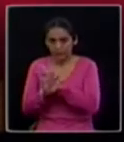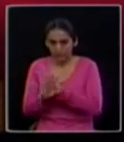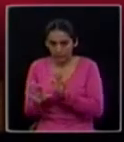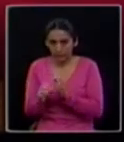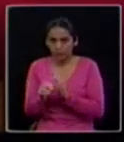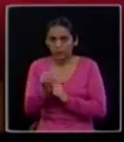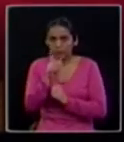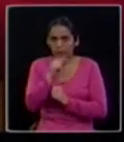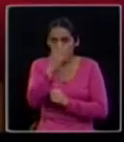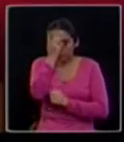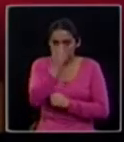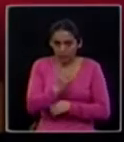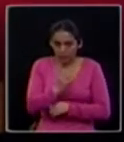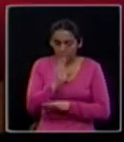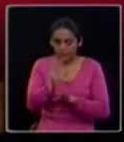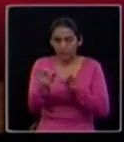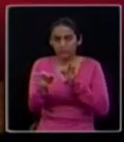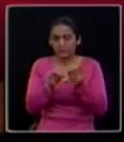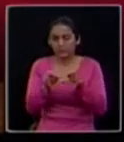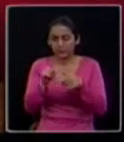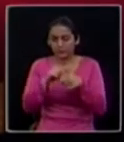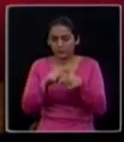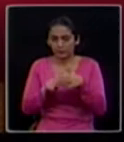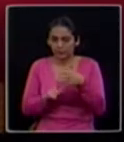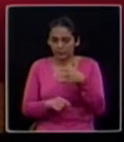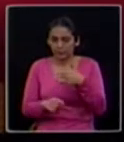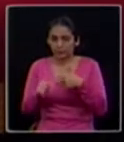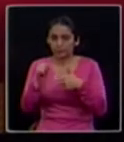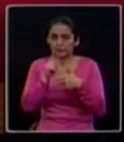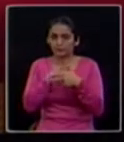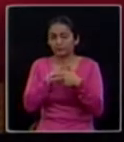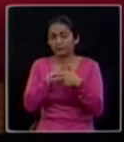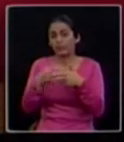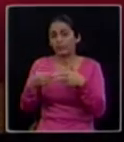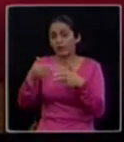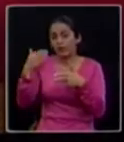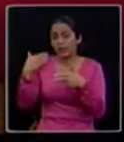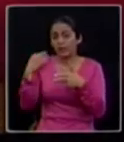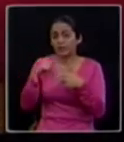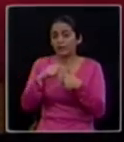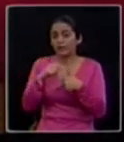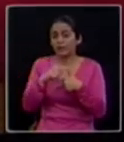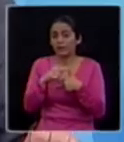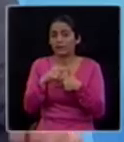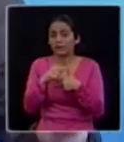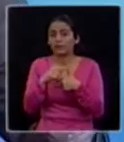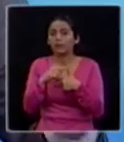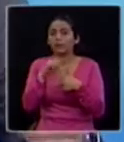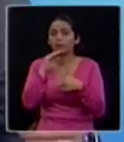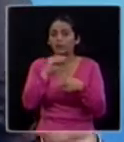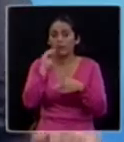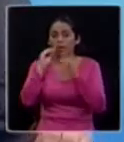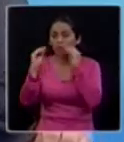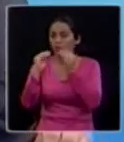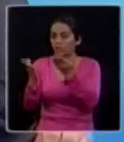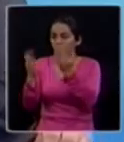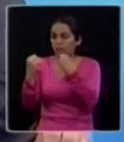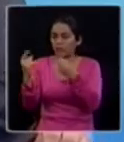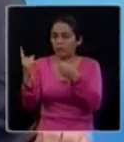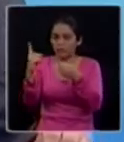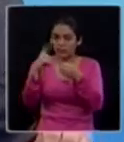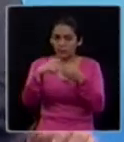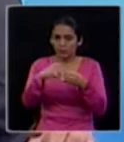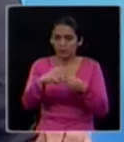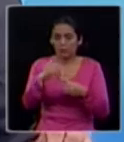fundamentales, medulares de la ciudadanía. Primero, desde que se convoca el concurso, estimado Javier y ciudadanía, se convoca también